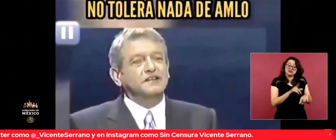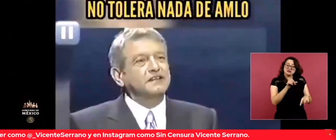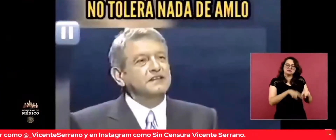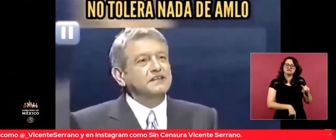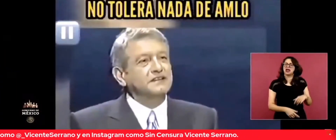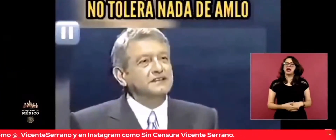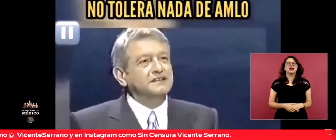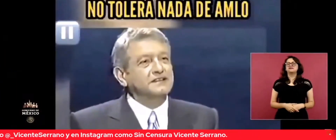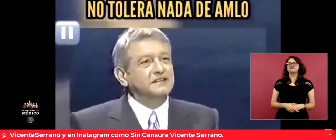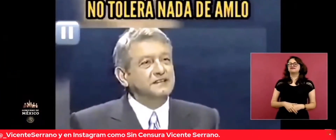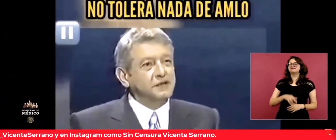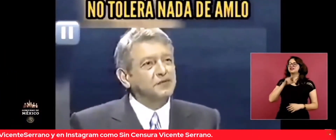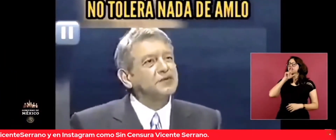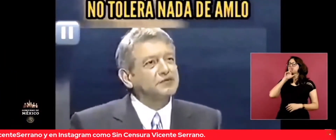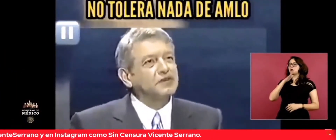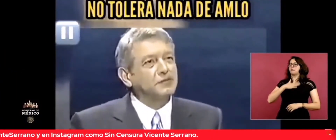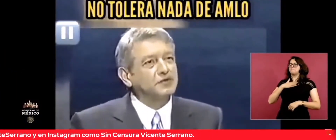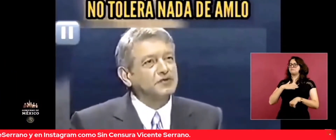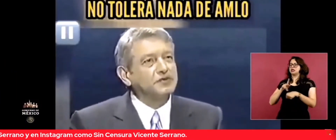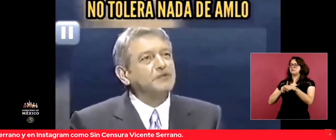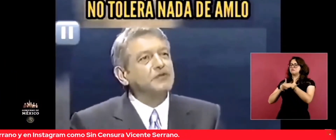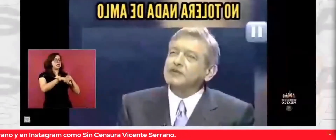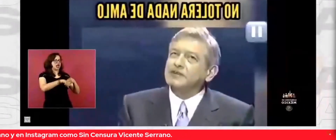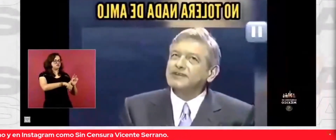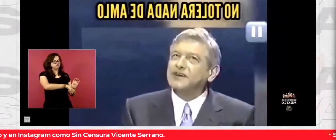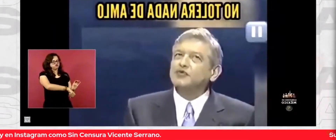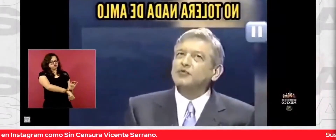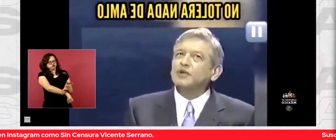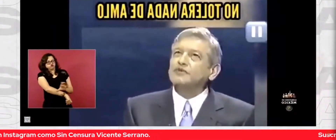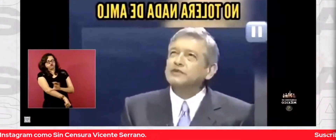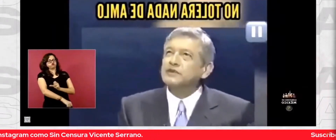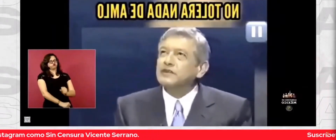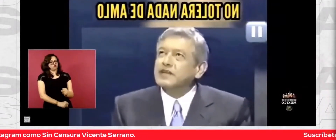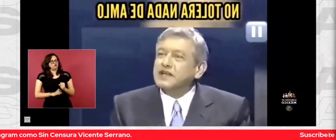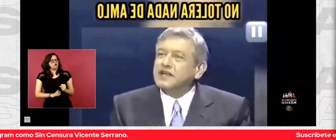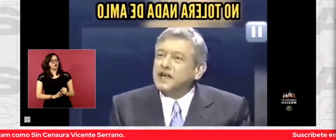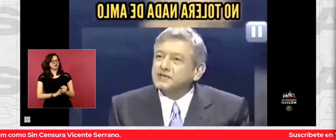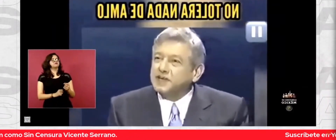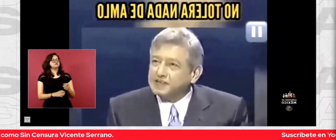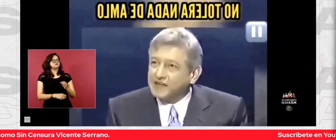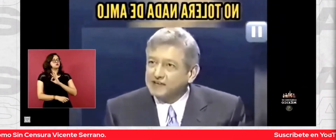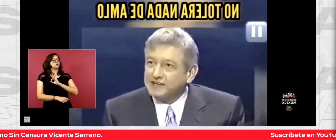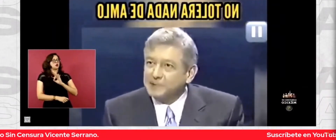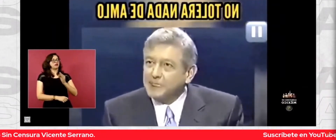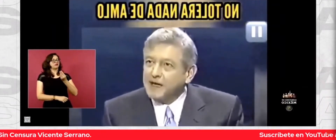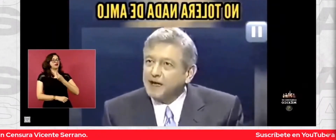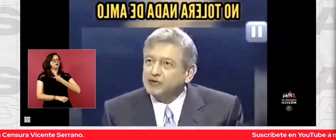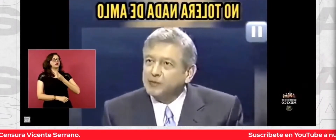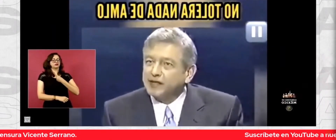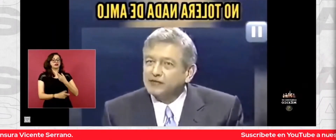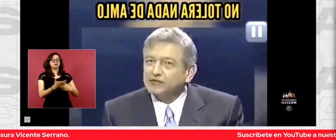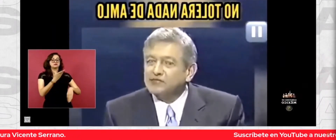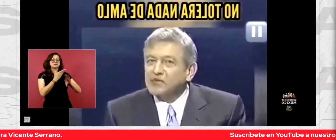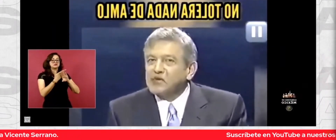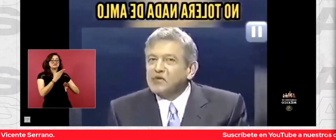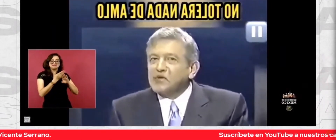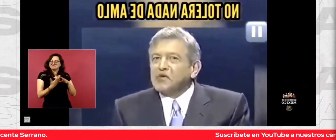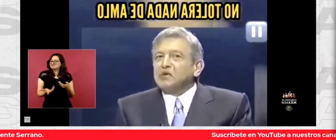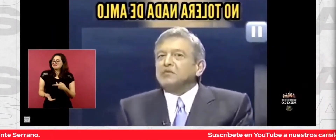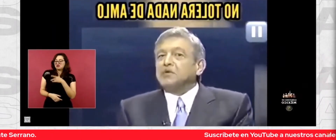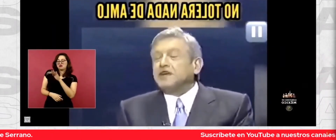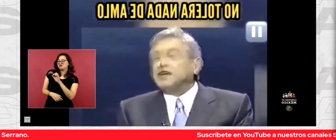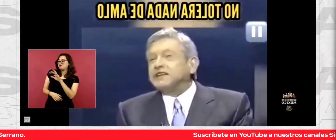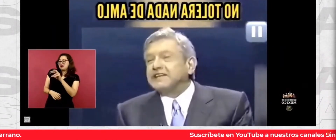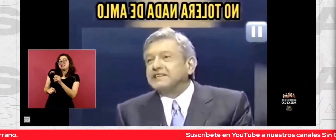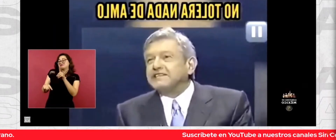tan delgadita. Sabemos, venimos de la oposición. Estamos acostumbrados a enfrentar, pero no esto, a los aparatos. No